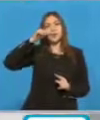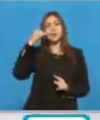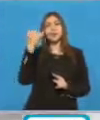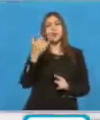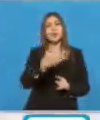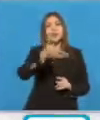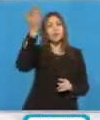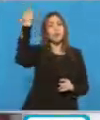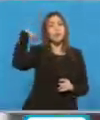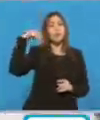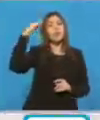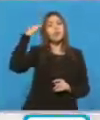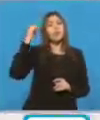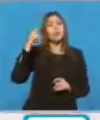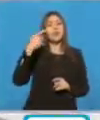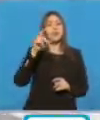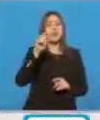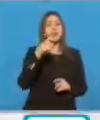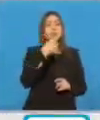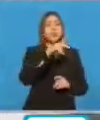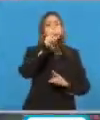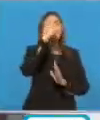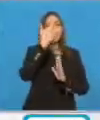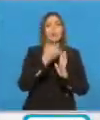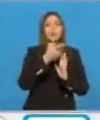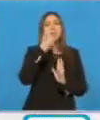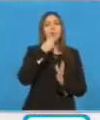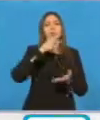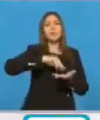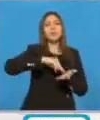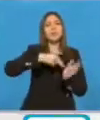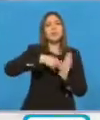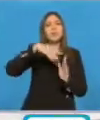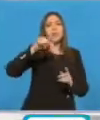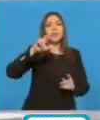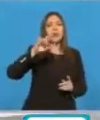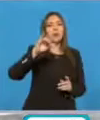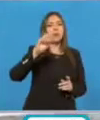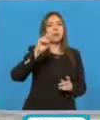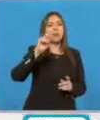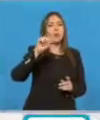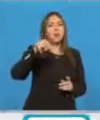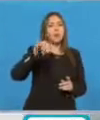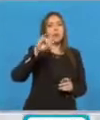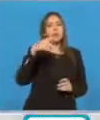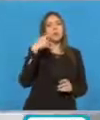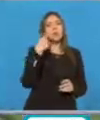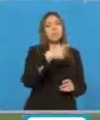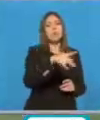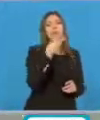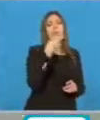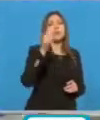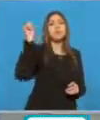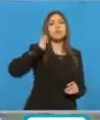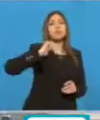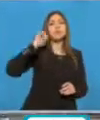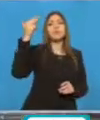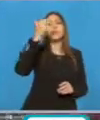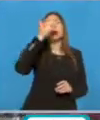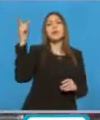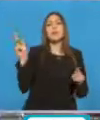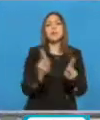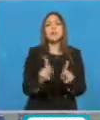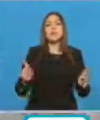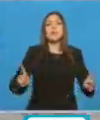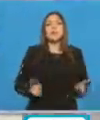en la época del siglo XX de un proyecto del arquitecto Mario Pani, que aquel hotel, que era el antiguo Hotel Plaza que está